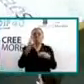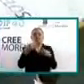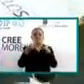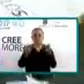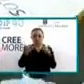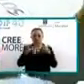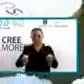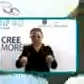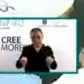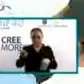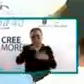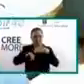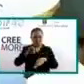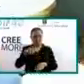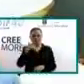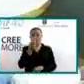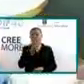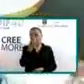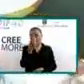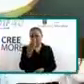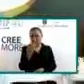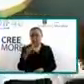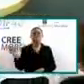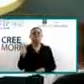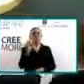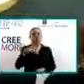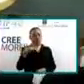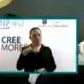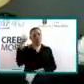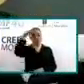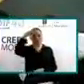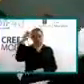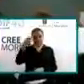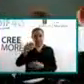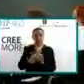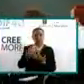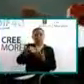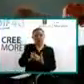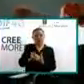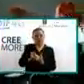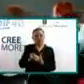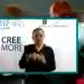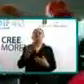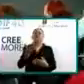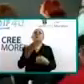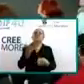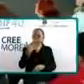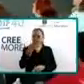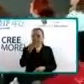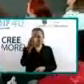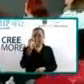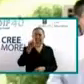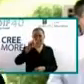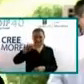siguiente. Cuando se conciben estos proyectos, como bien lo decía Elena, se